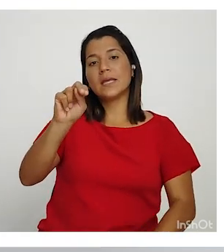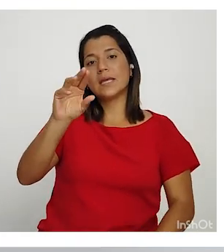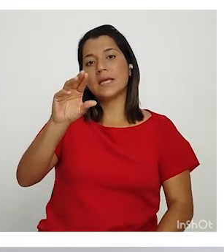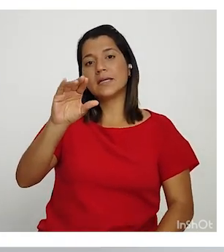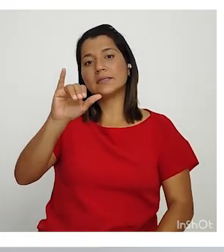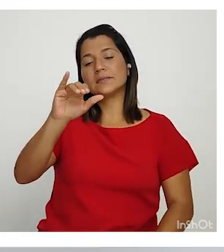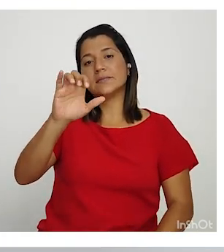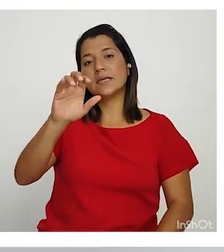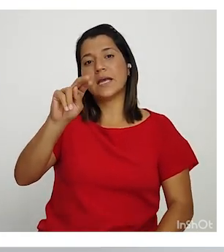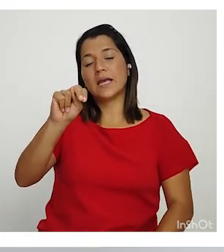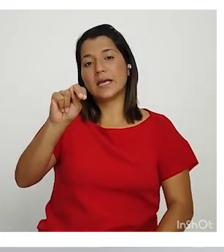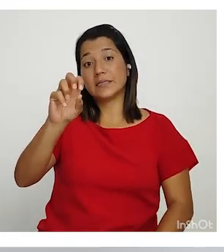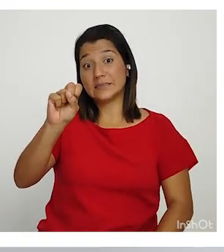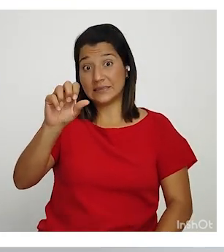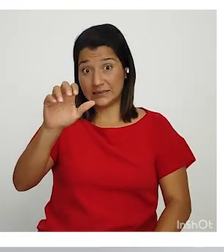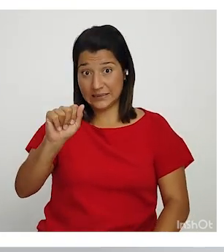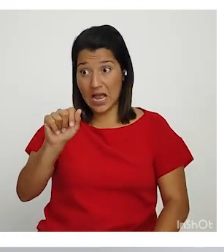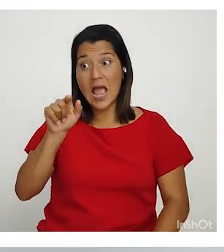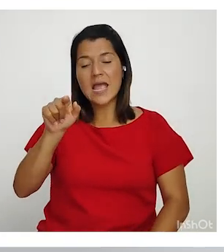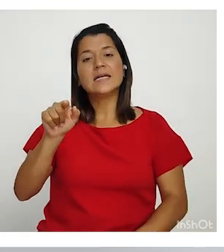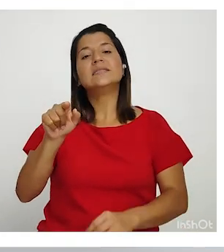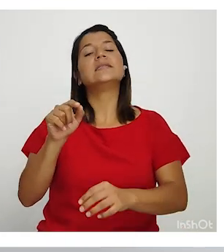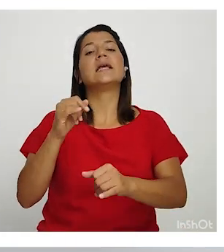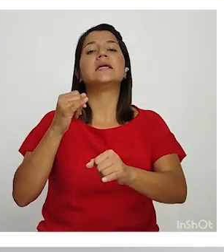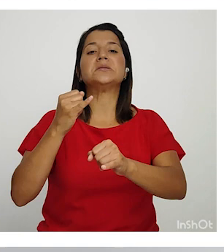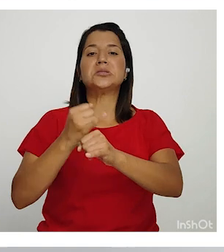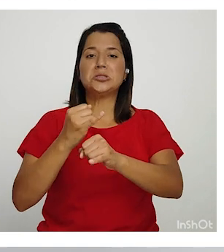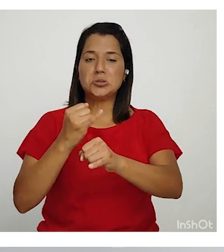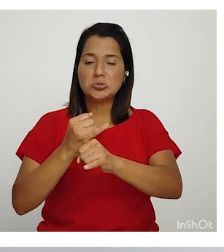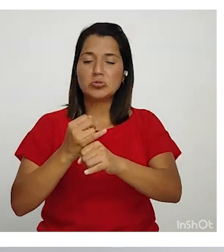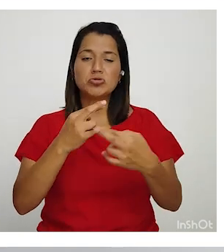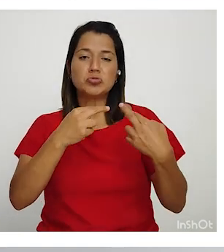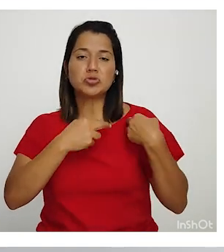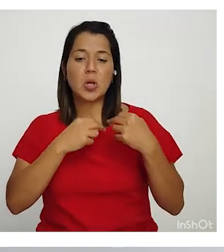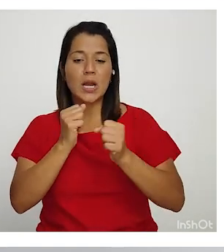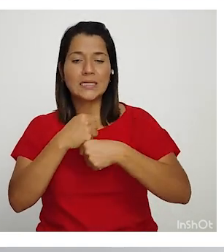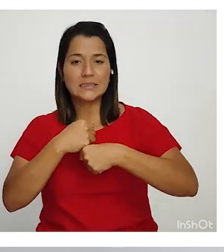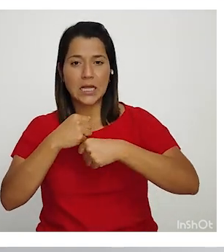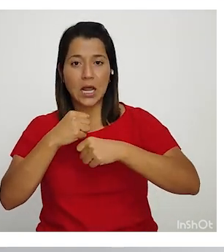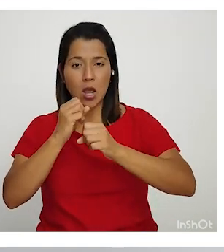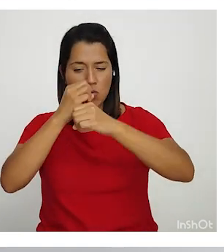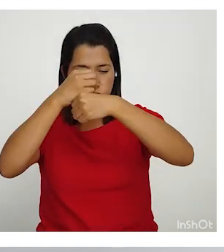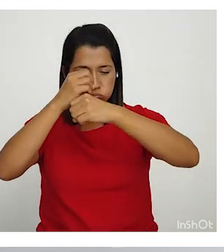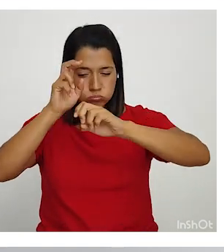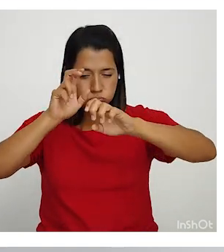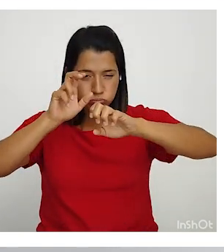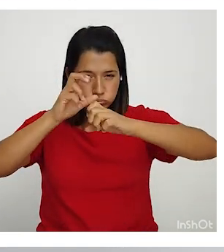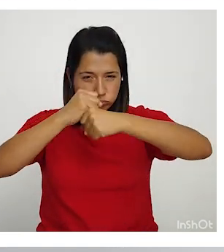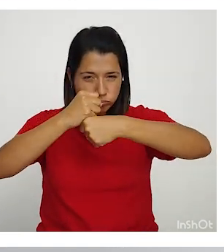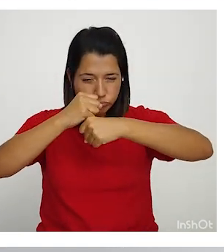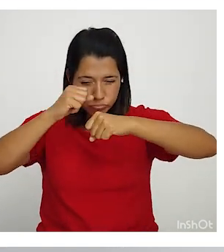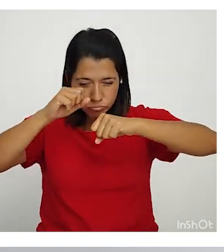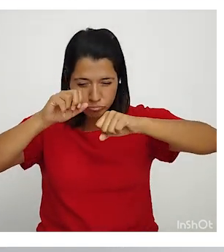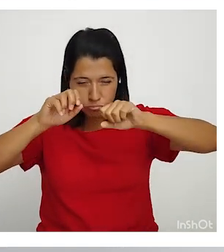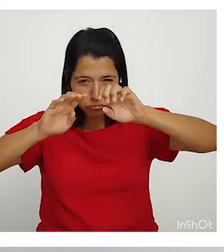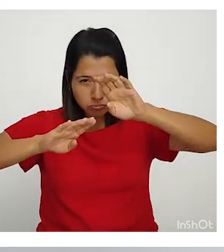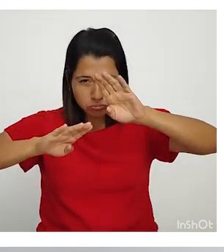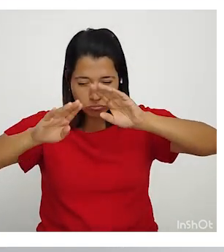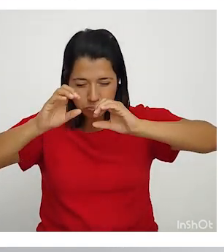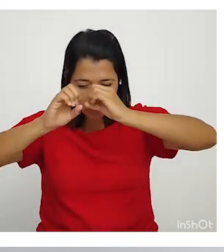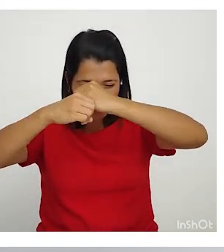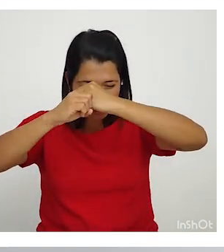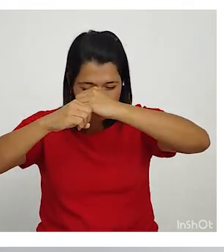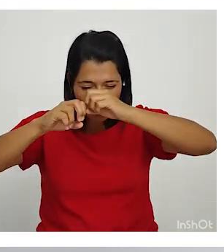análisis aquí en el país, y ellos se van a encargar de procesar esas muestras y definir por exámenes específicos conocidos como una prueba de